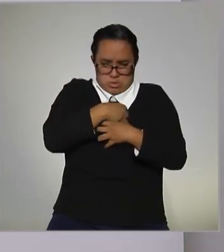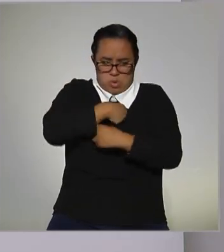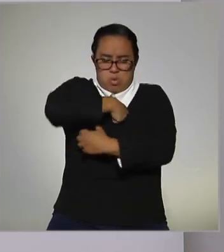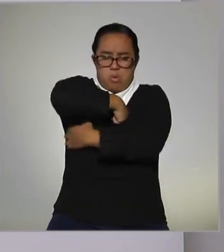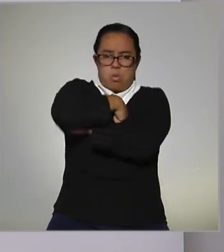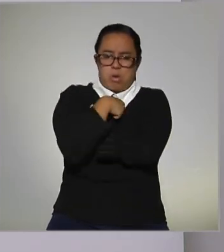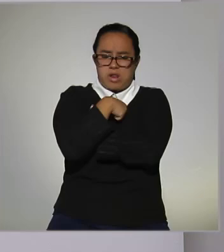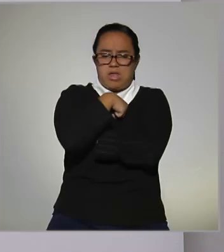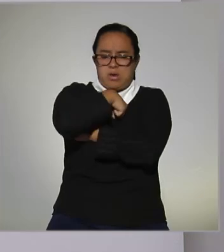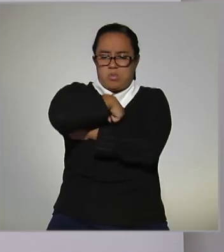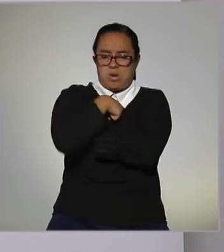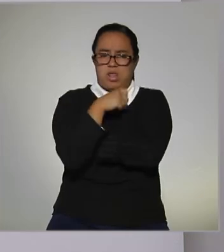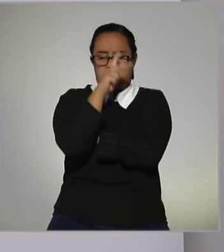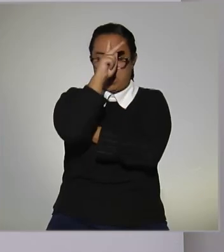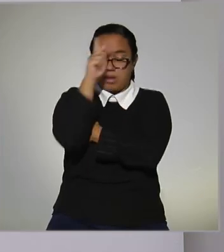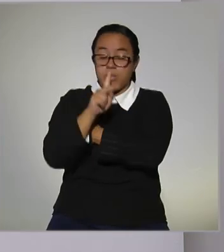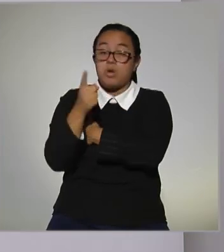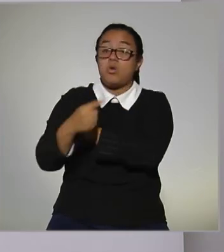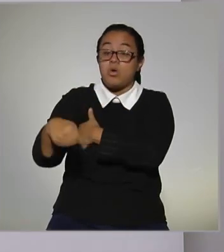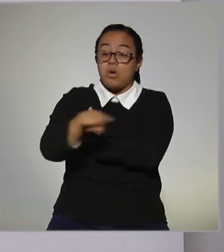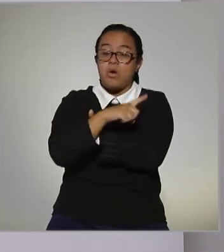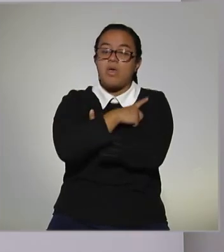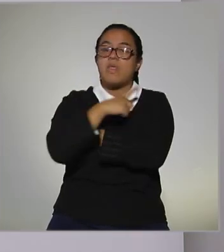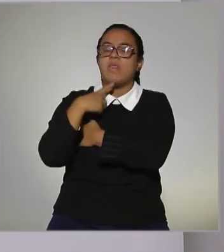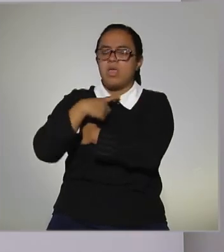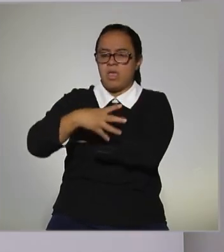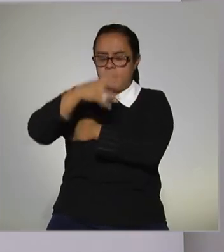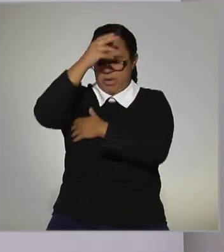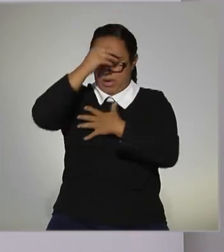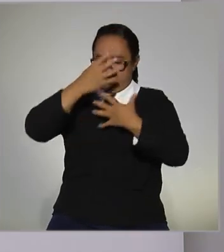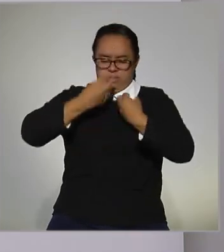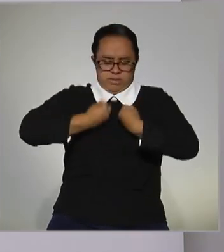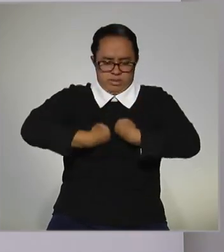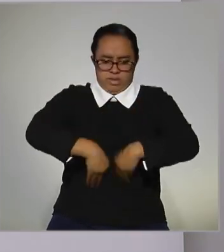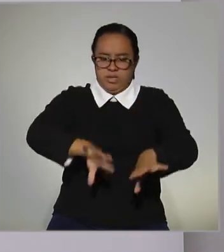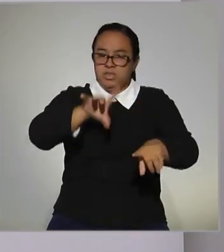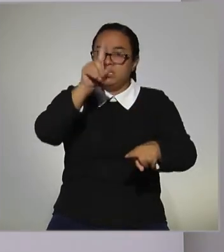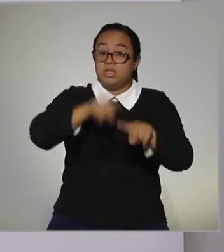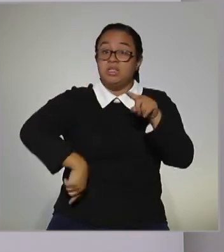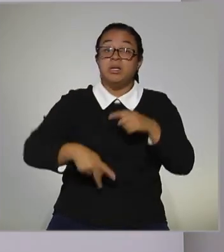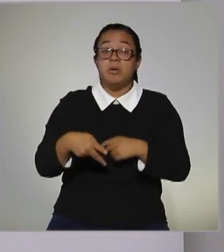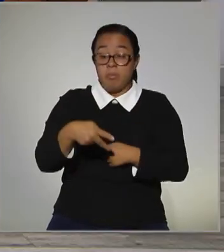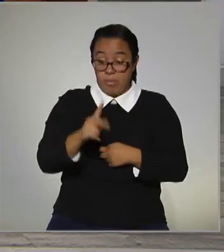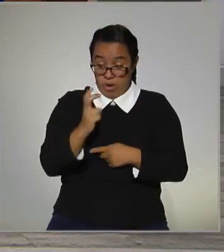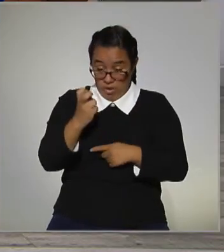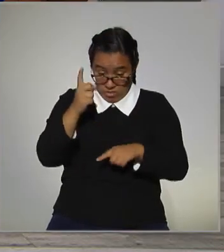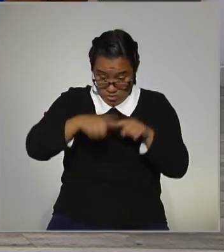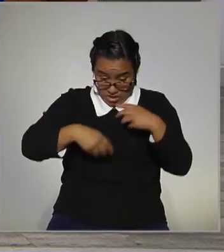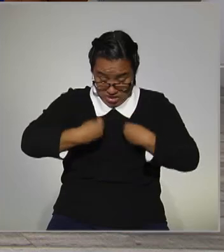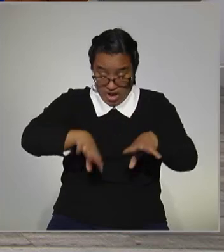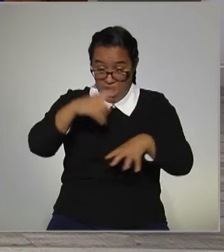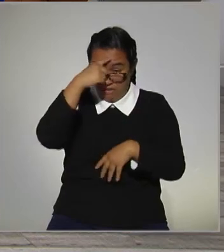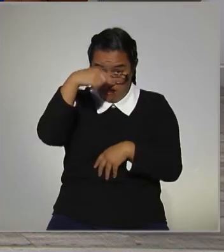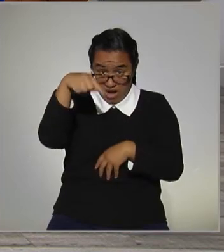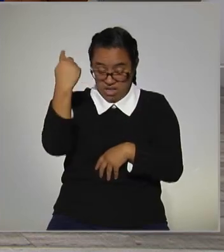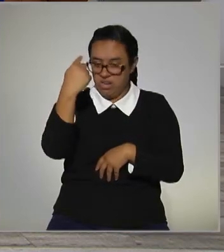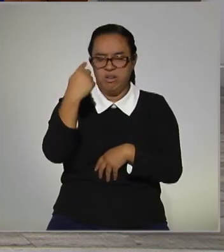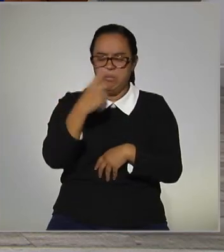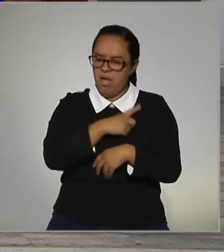adentro, y lo que tenemos que hacer es aprender a poderlo soltar, pero no es tan fácil soltarlo, ¿no? Es primero